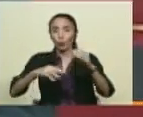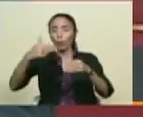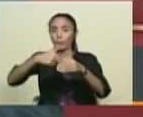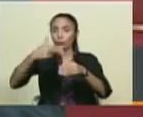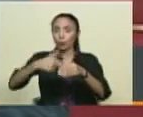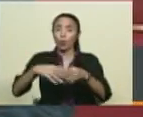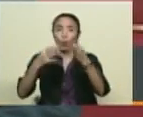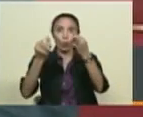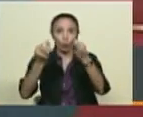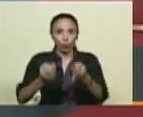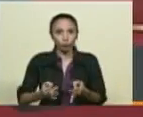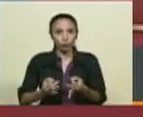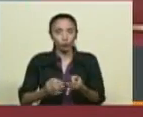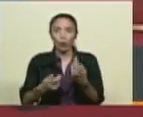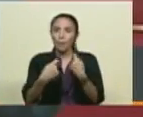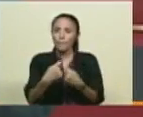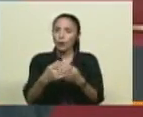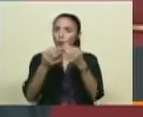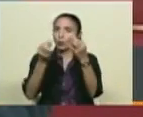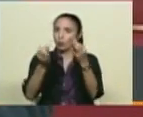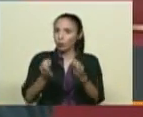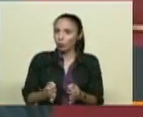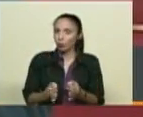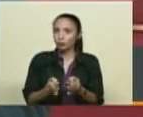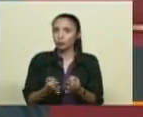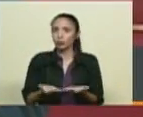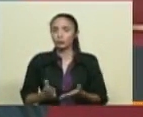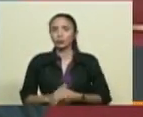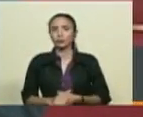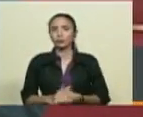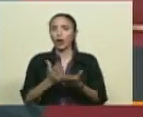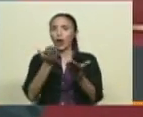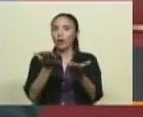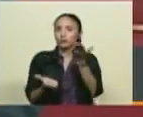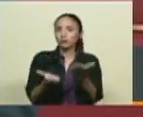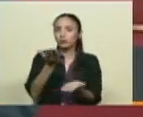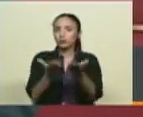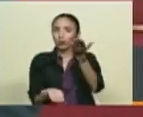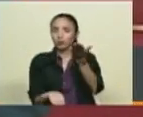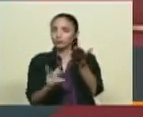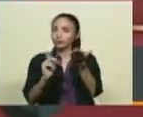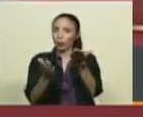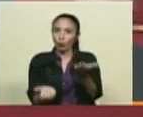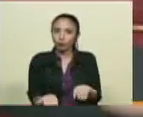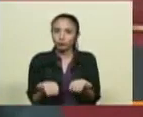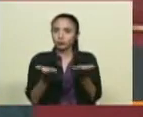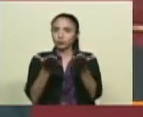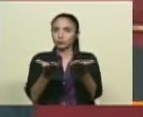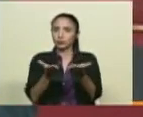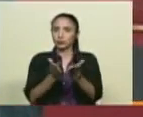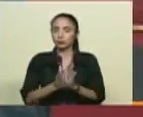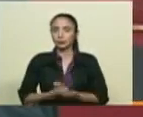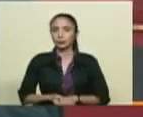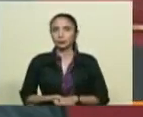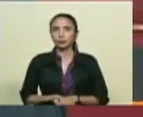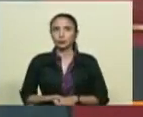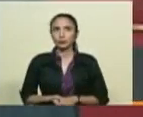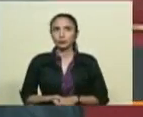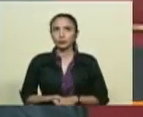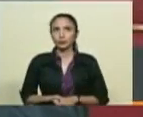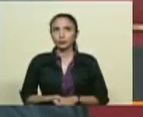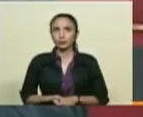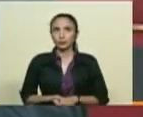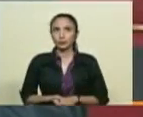precios en que se mueva, y esté estable en general como energético fundamental todavía de las próximas décadas.